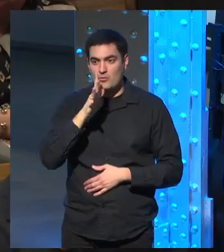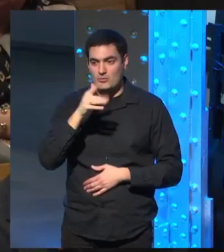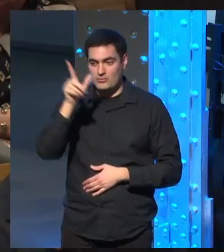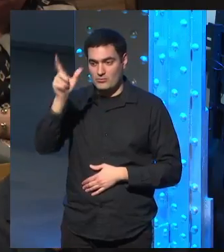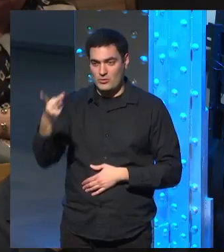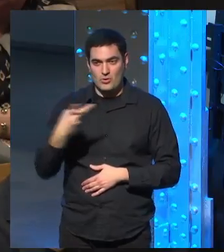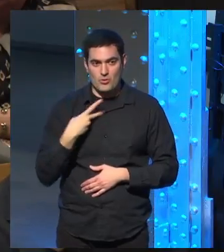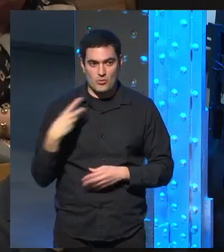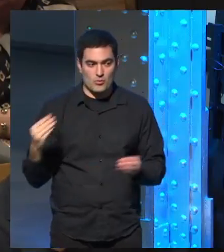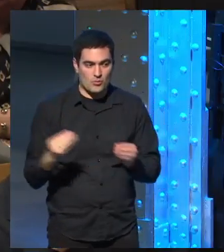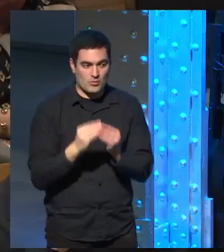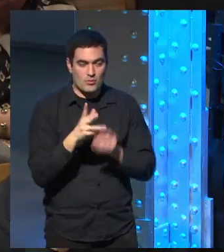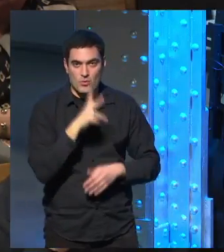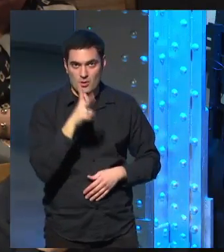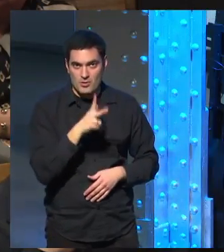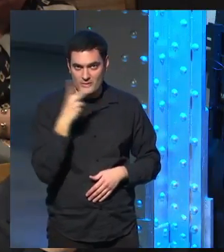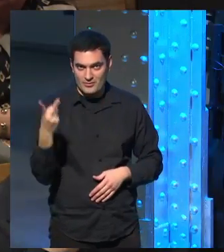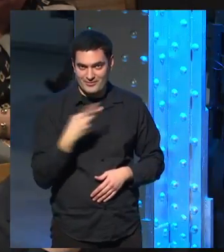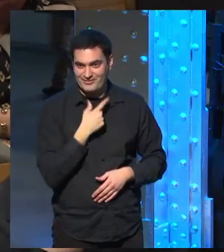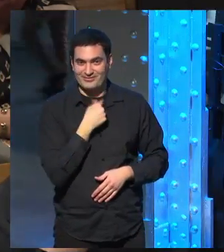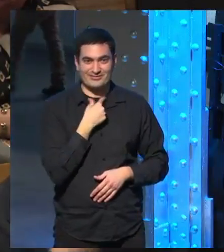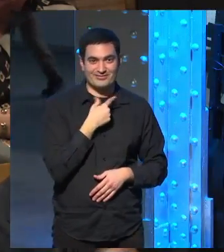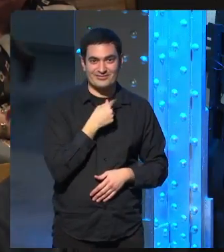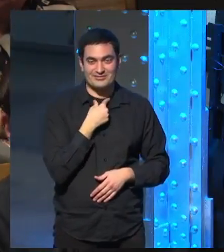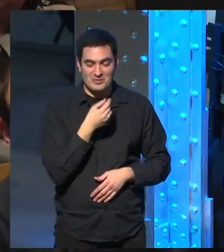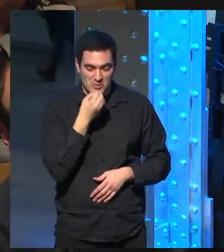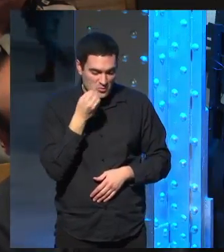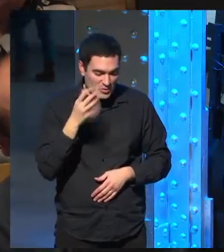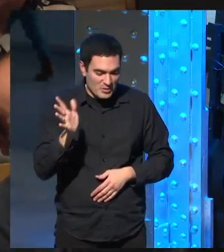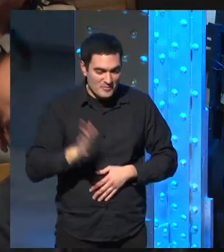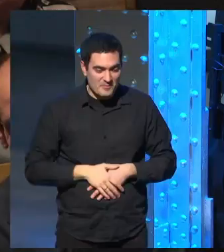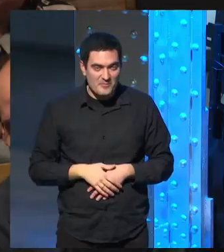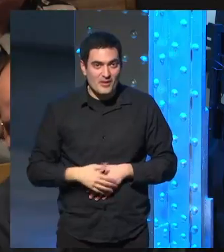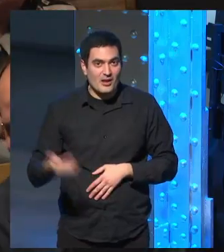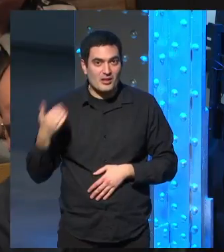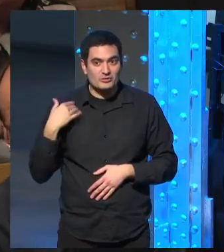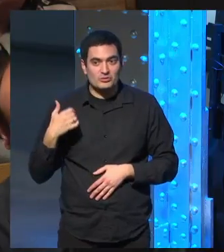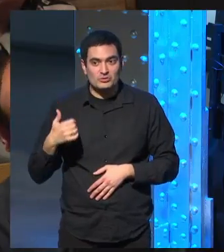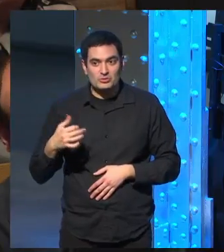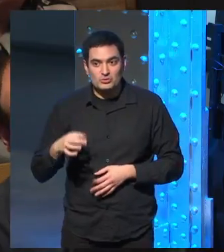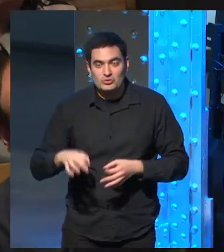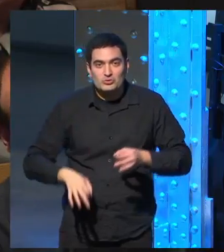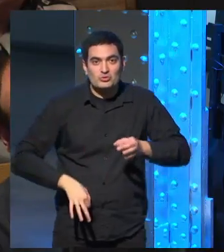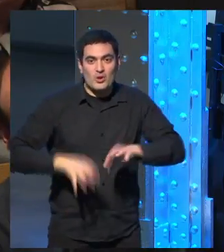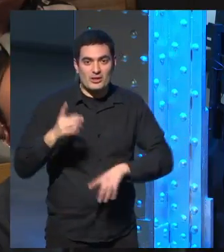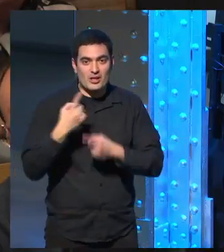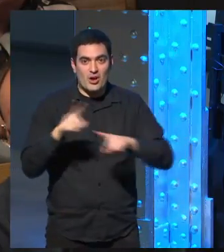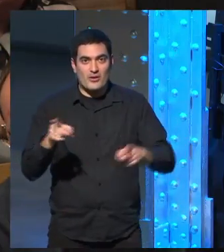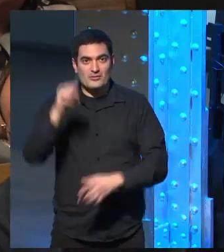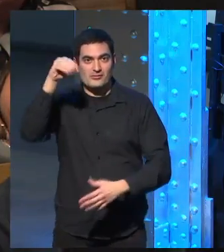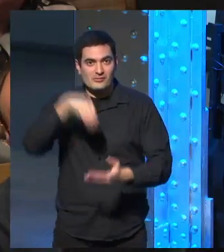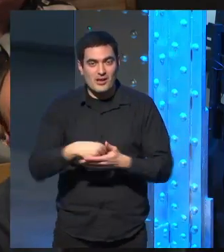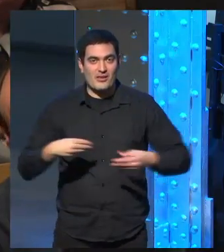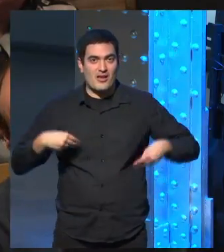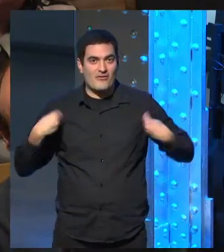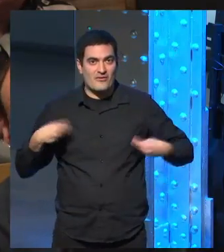él, Ya somos dos. Y bueno, ayer tuve la suerte de estar en el concierto y de